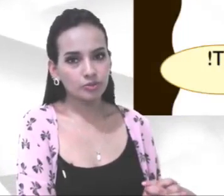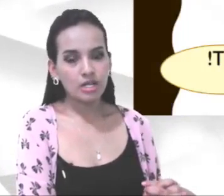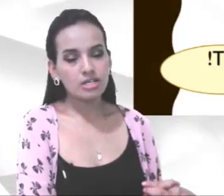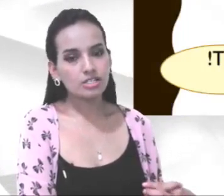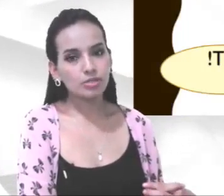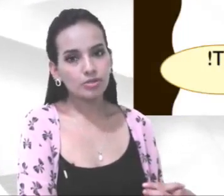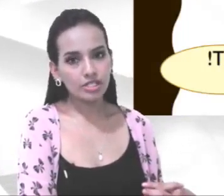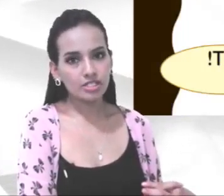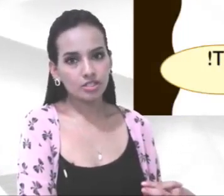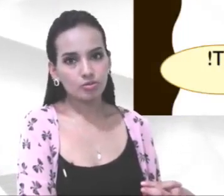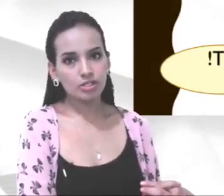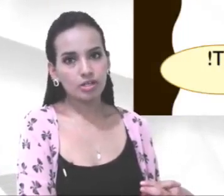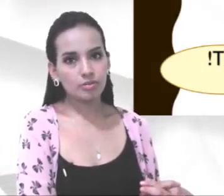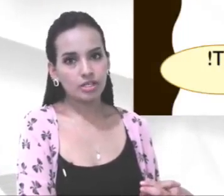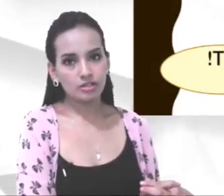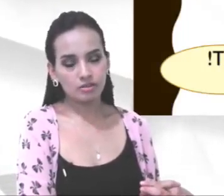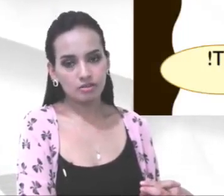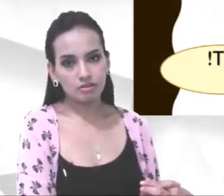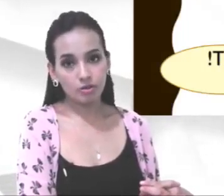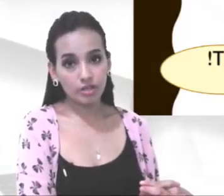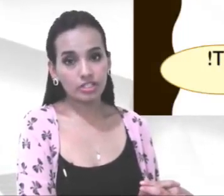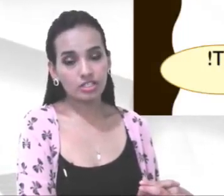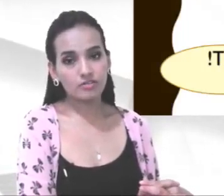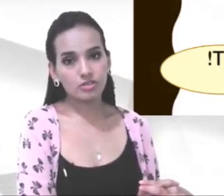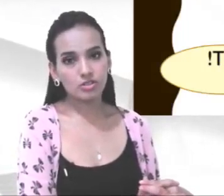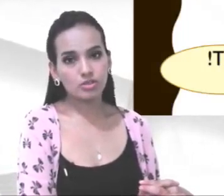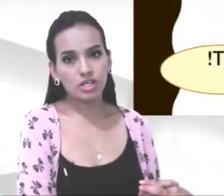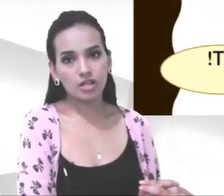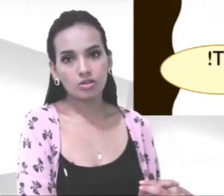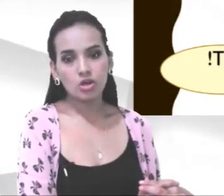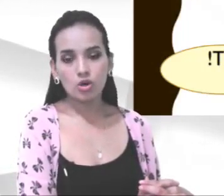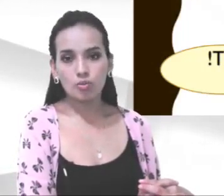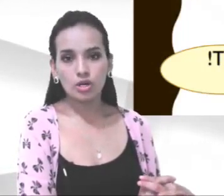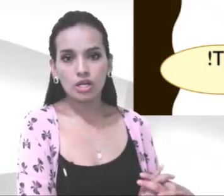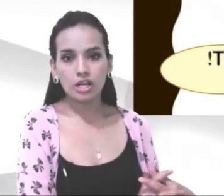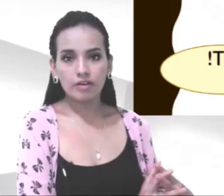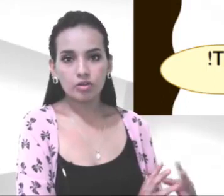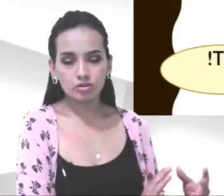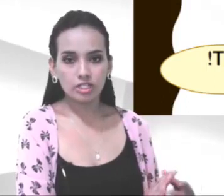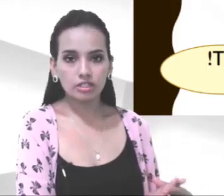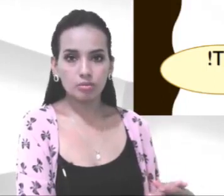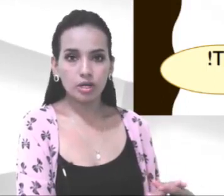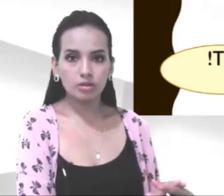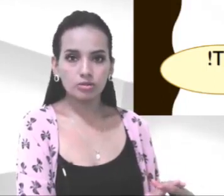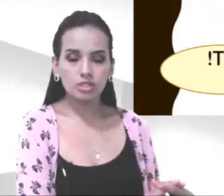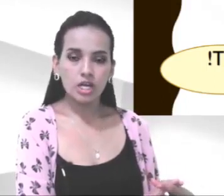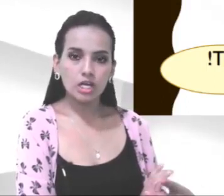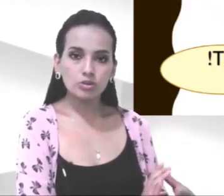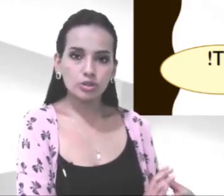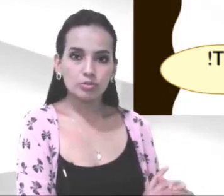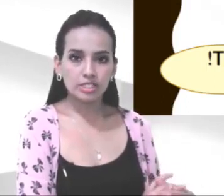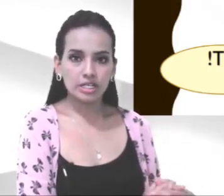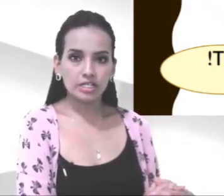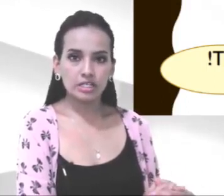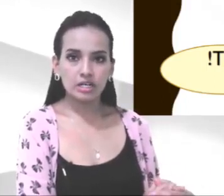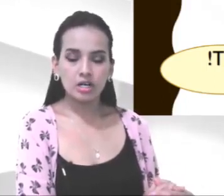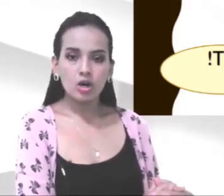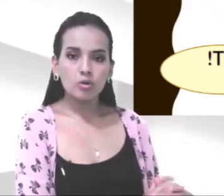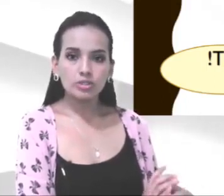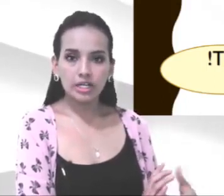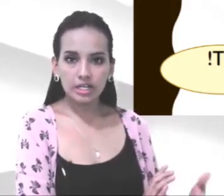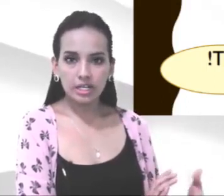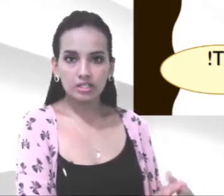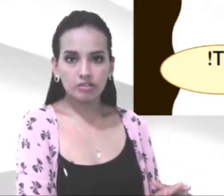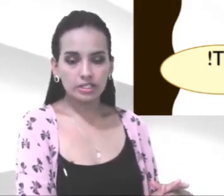yo les invito a que sigan tomando las medidas correctas de bioseguridad como el lavado constante manos el uso de mascarilla